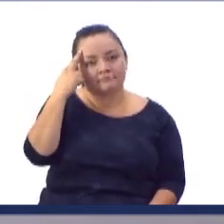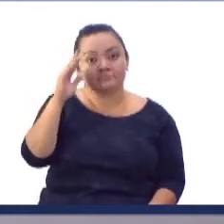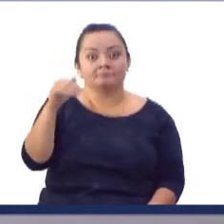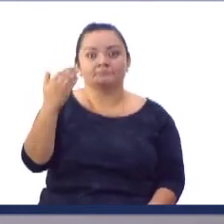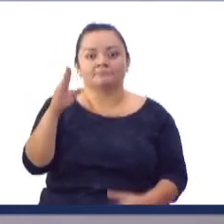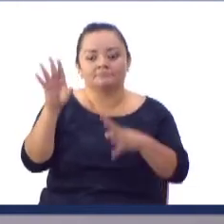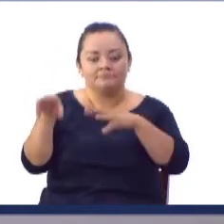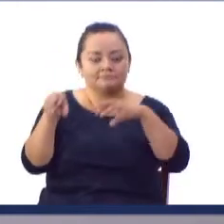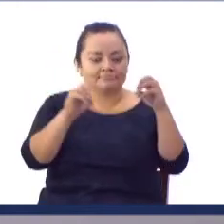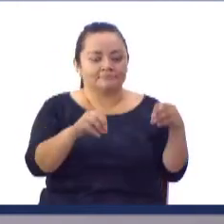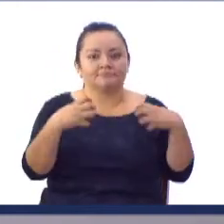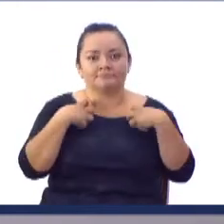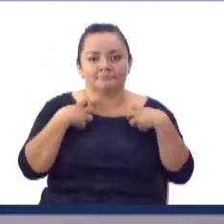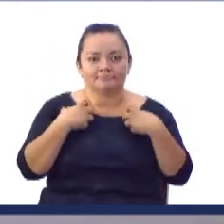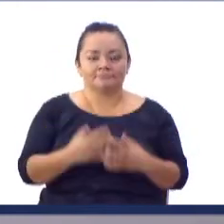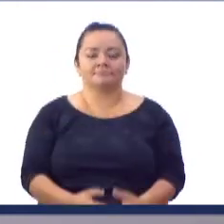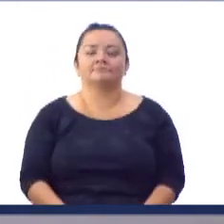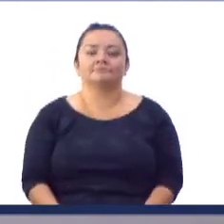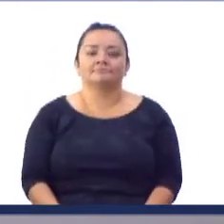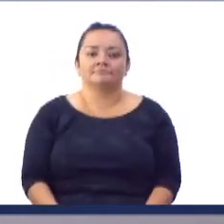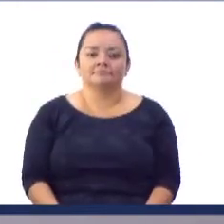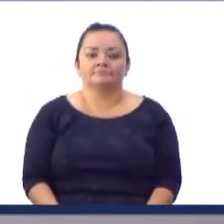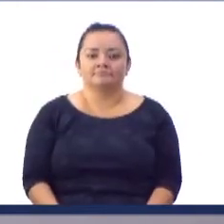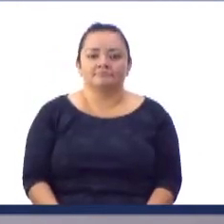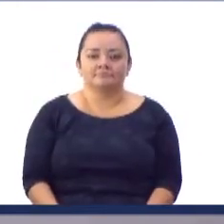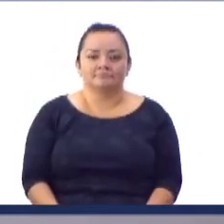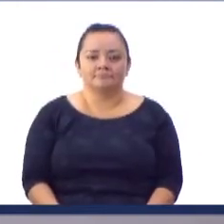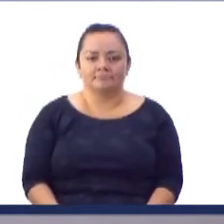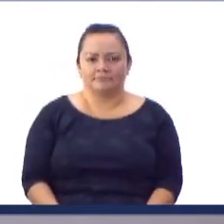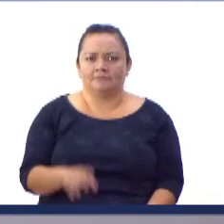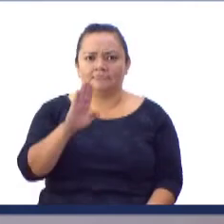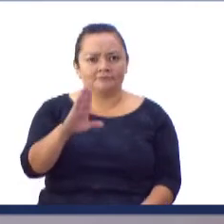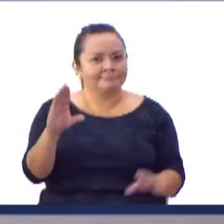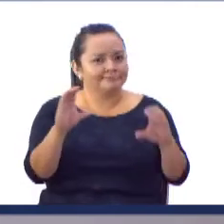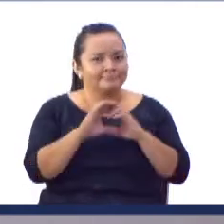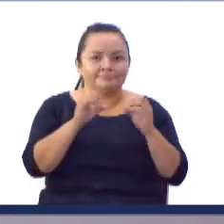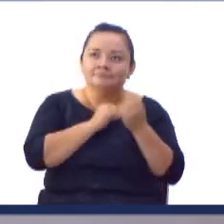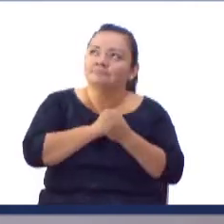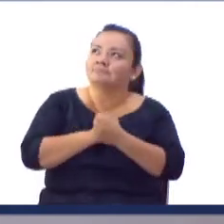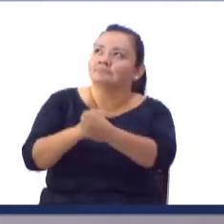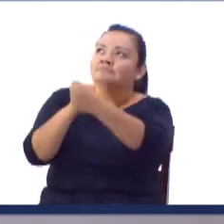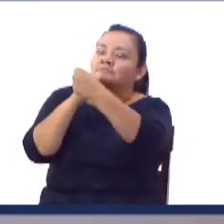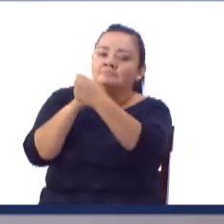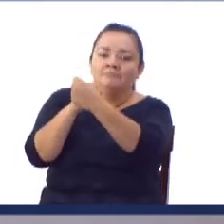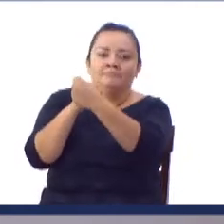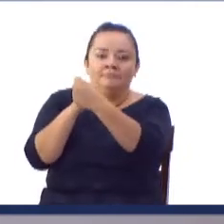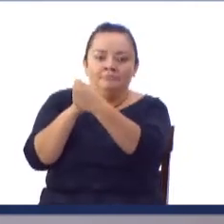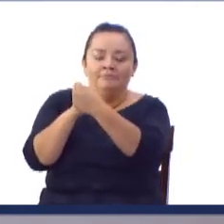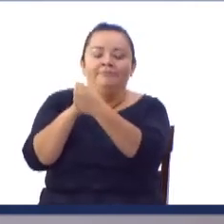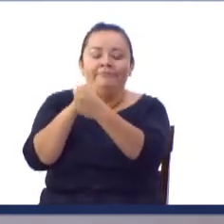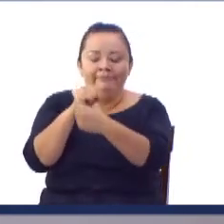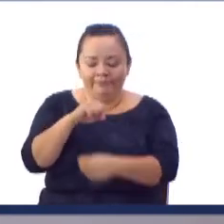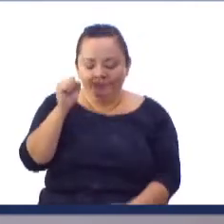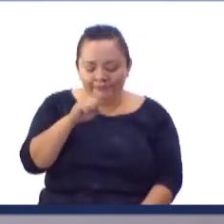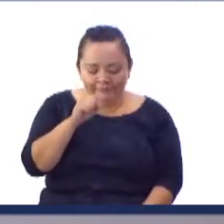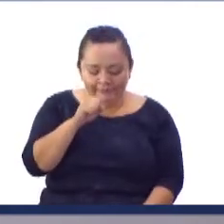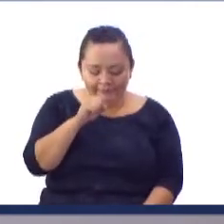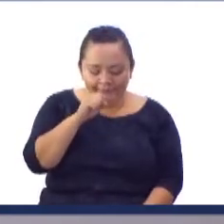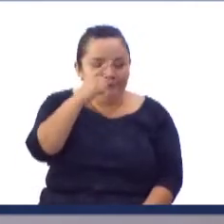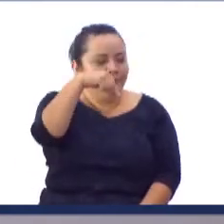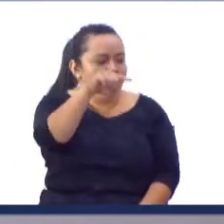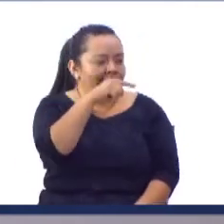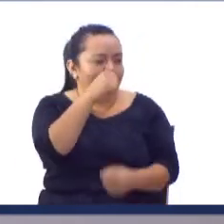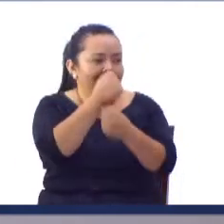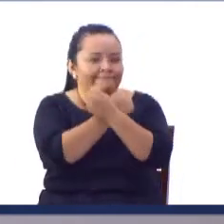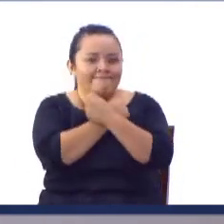y la práctica amarás a dios con todo tu corazón sí señor amarás a tu prójimo